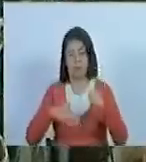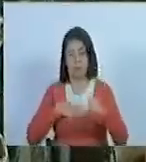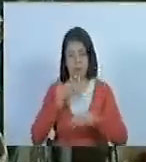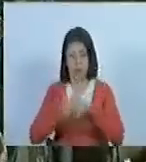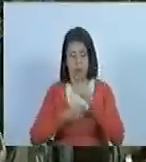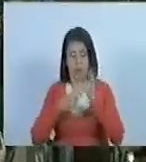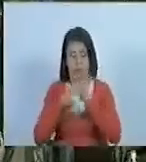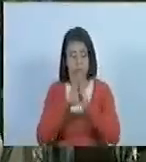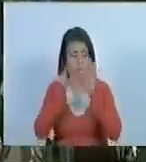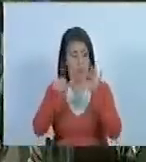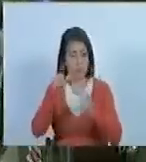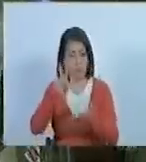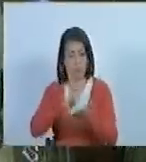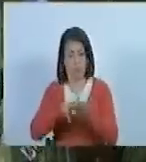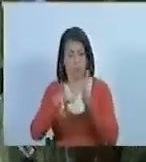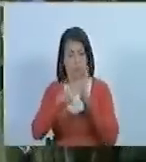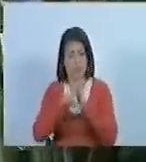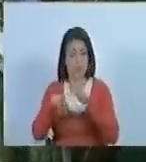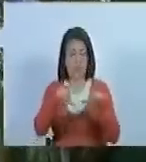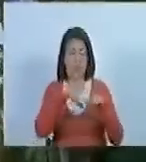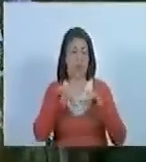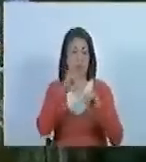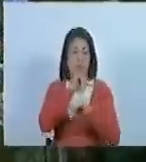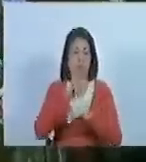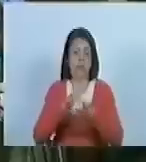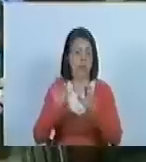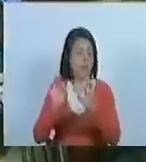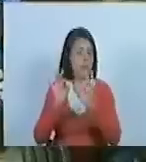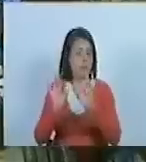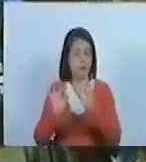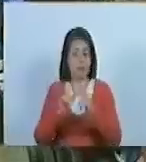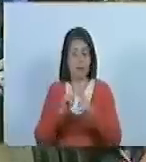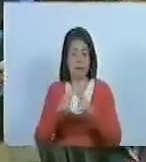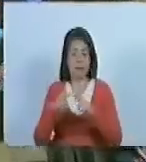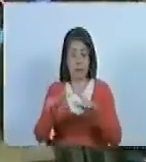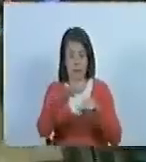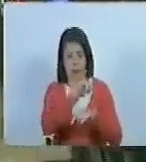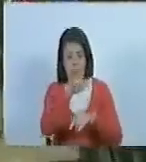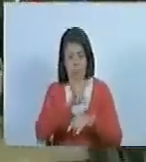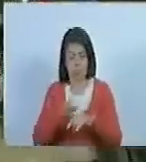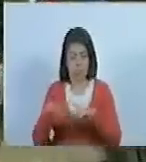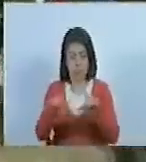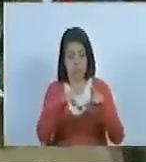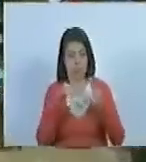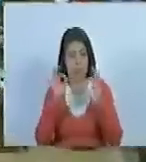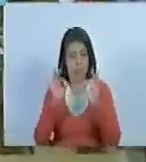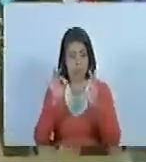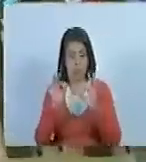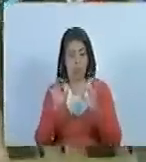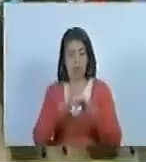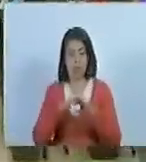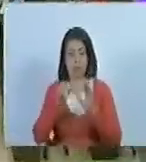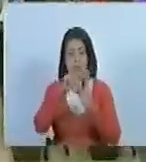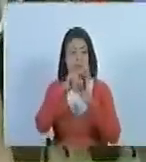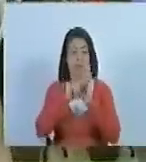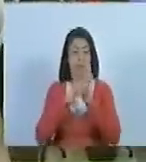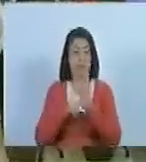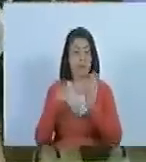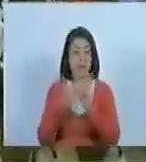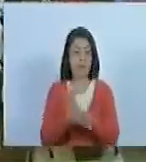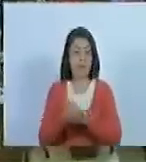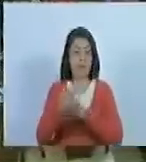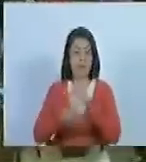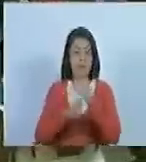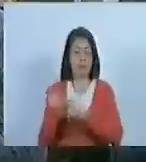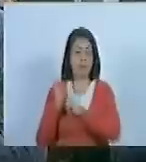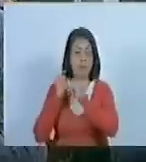competencias legítimas, aprobó la ley de zonas económicas especiales. Por la ley de zonas económicas especiales delega en el reglamento una cantidad de facultades y en el